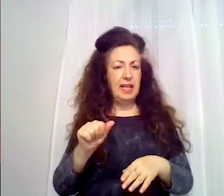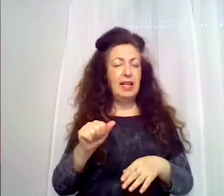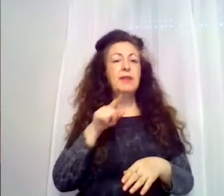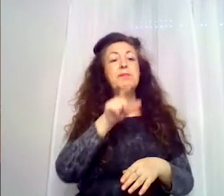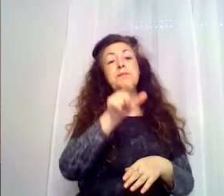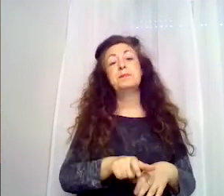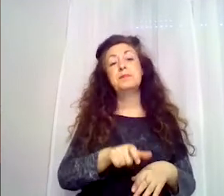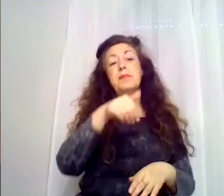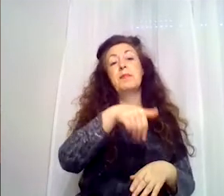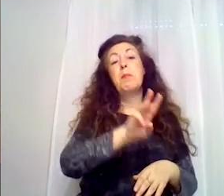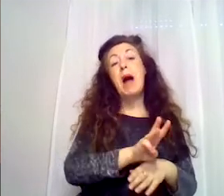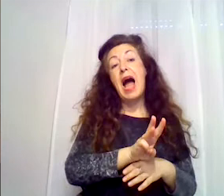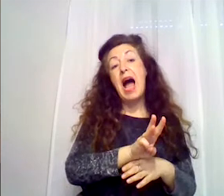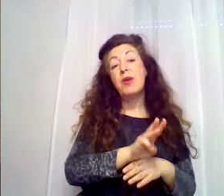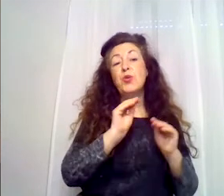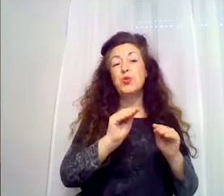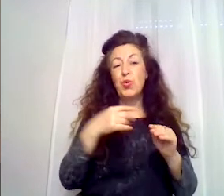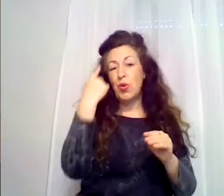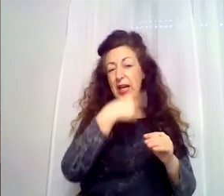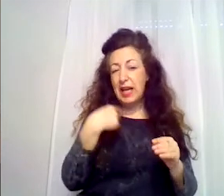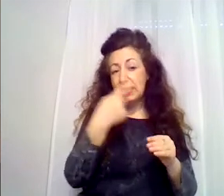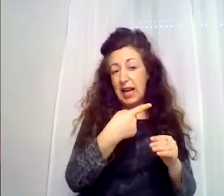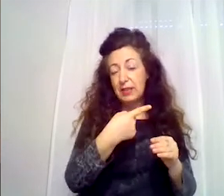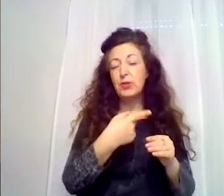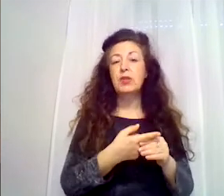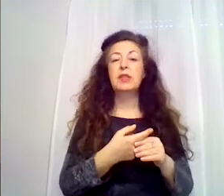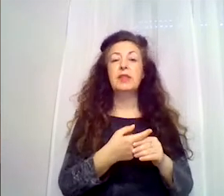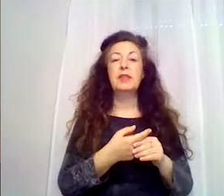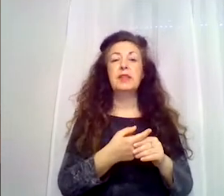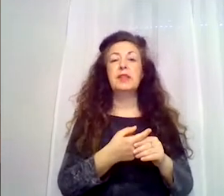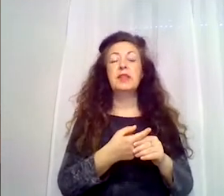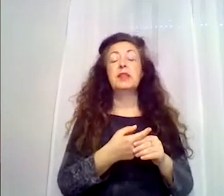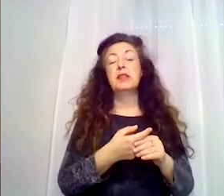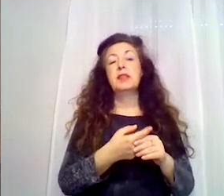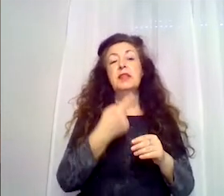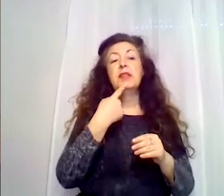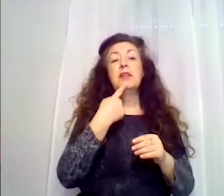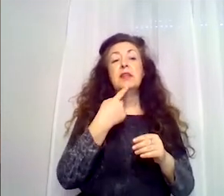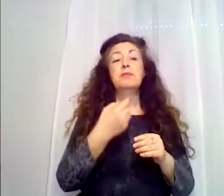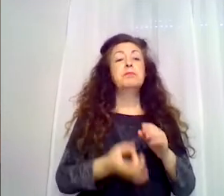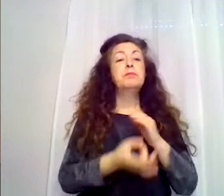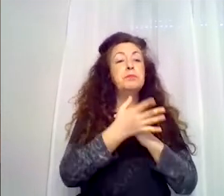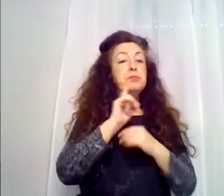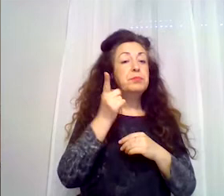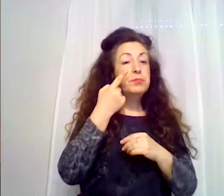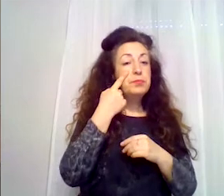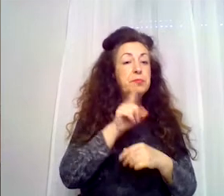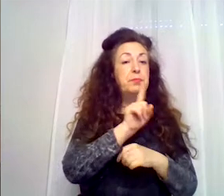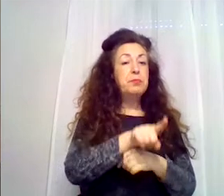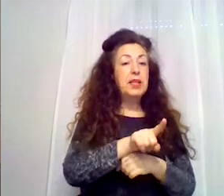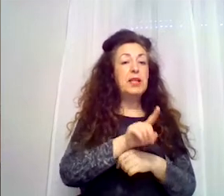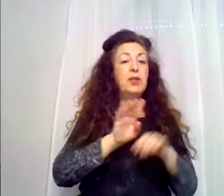el autor de algunas de las obras más emblemáticas del retrato isabelino. El retrato de Marlowe, que todos